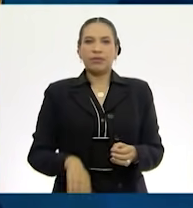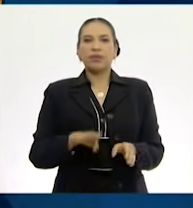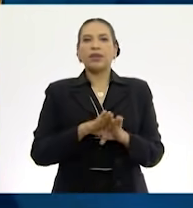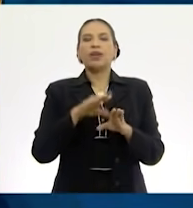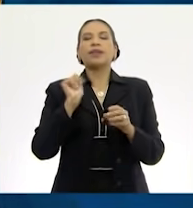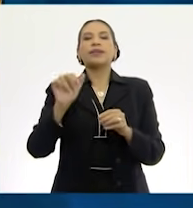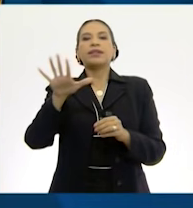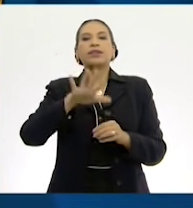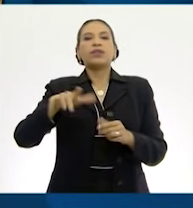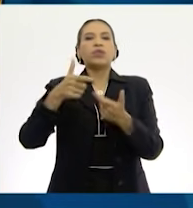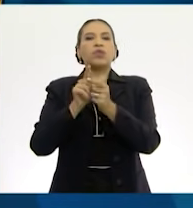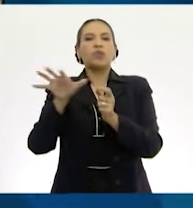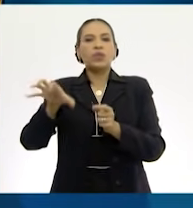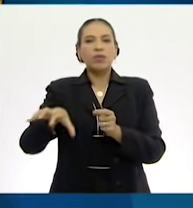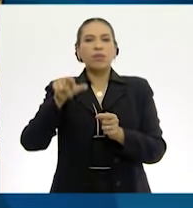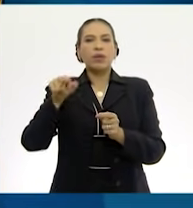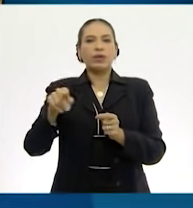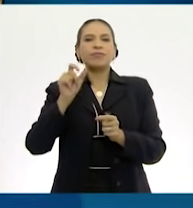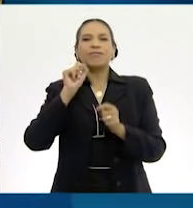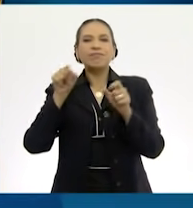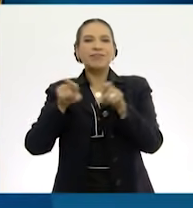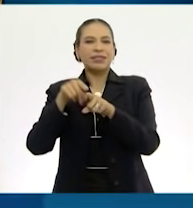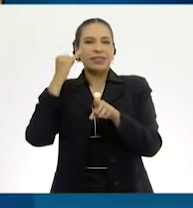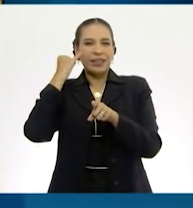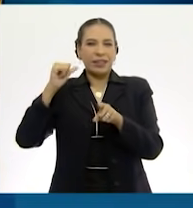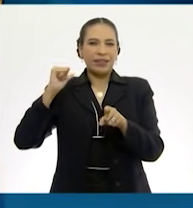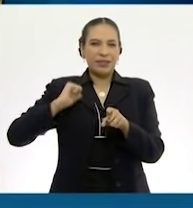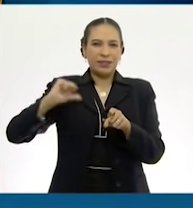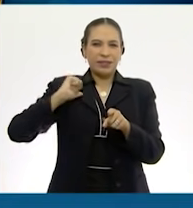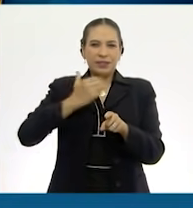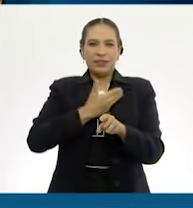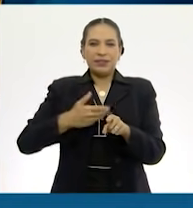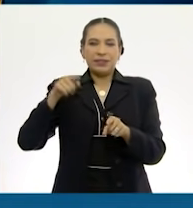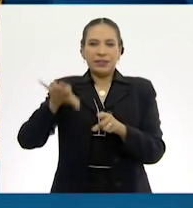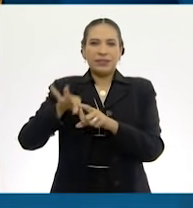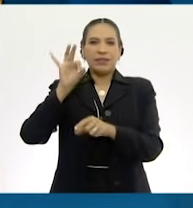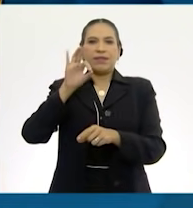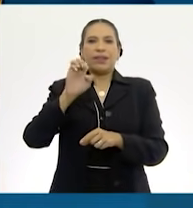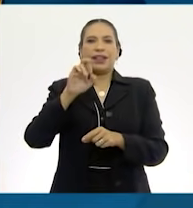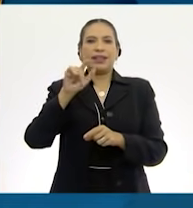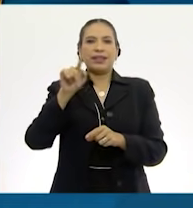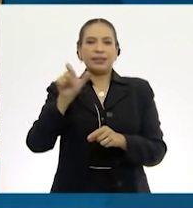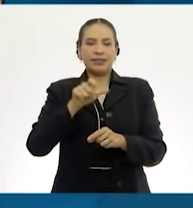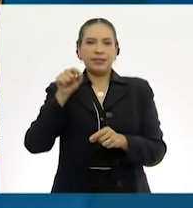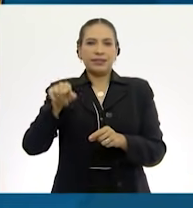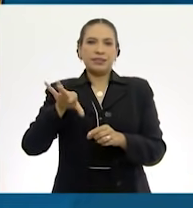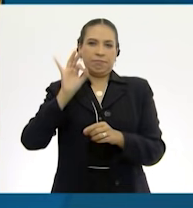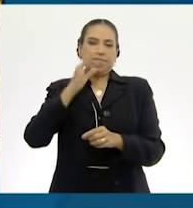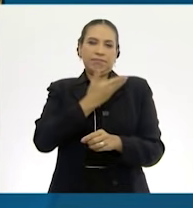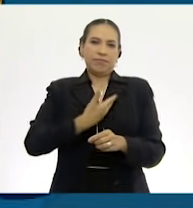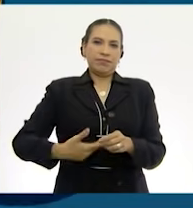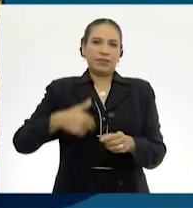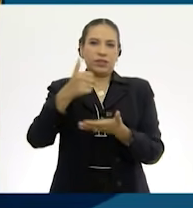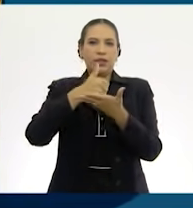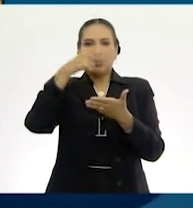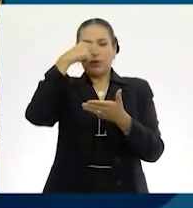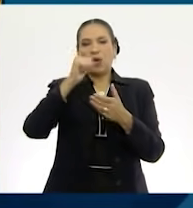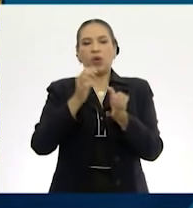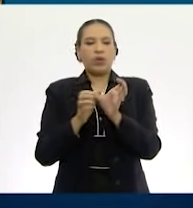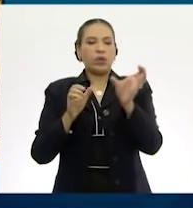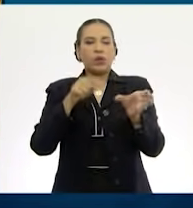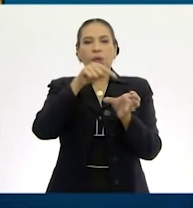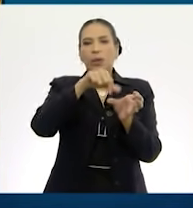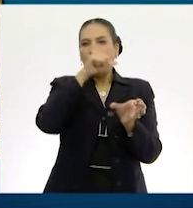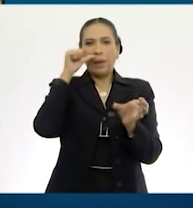lado conservador, el general Félix Zuluaga se erige presidente en la Ciudad de México. Por los liberales,